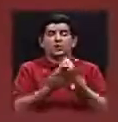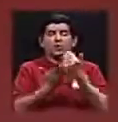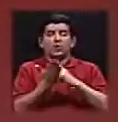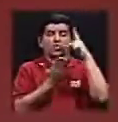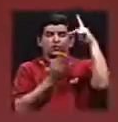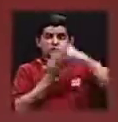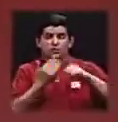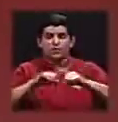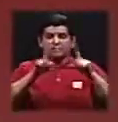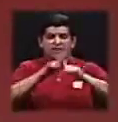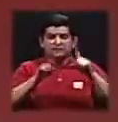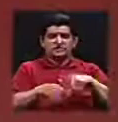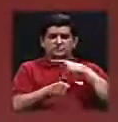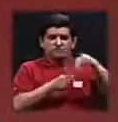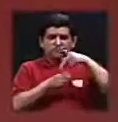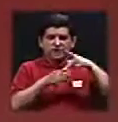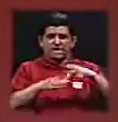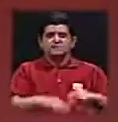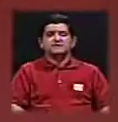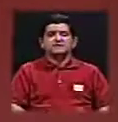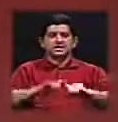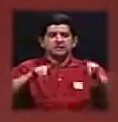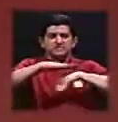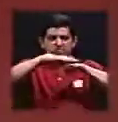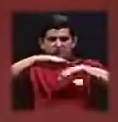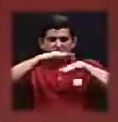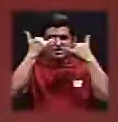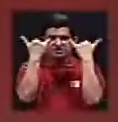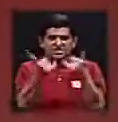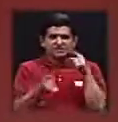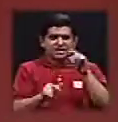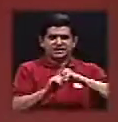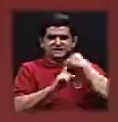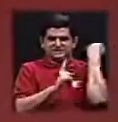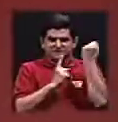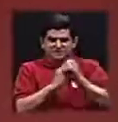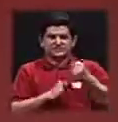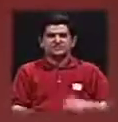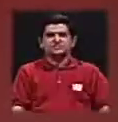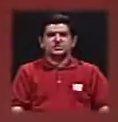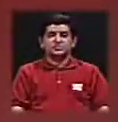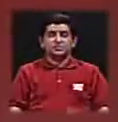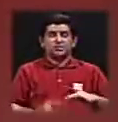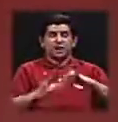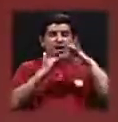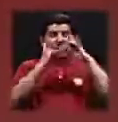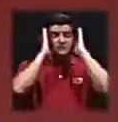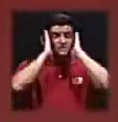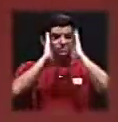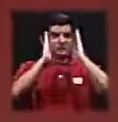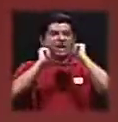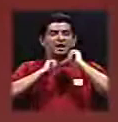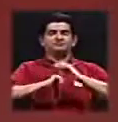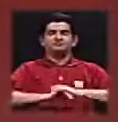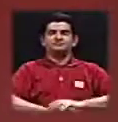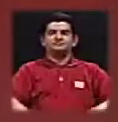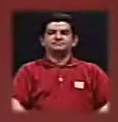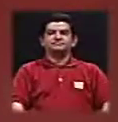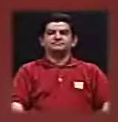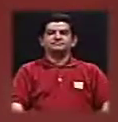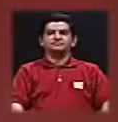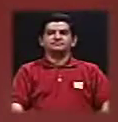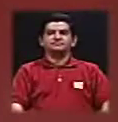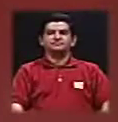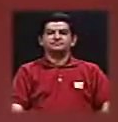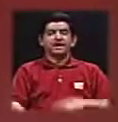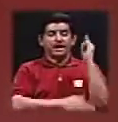programas interdisciplinarios en las sedes, lo cual pues de alguna manera merece realmente una especial atención, ¿verdad? Y